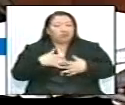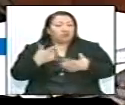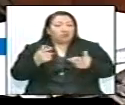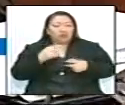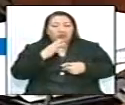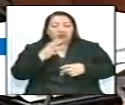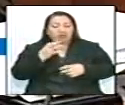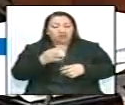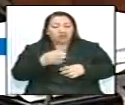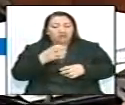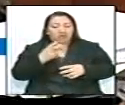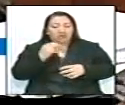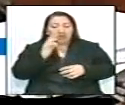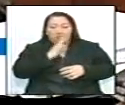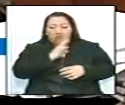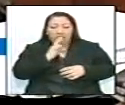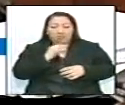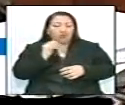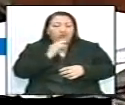ya comienzan los cuchicheos,